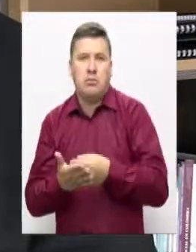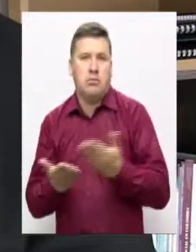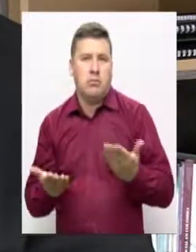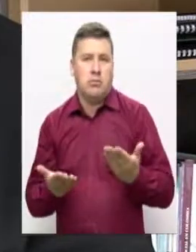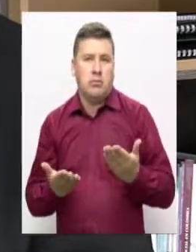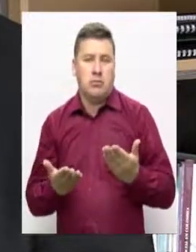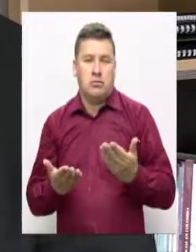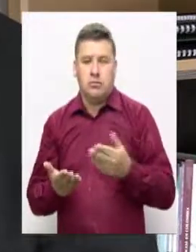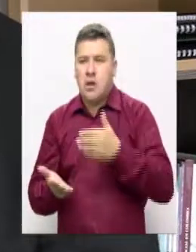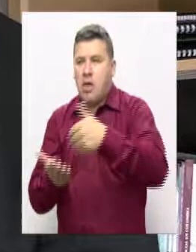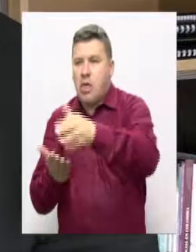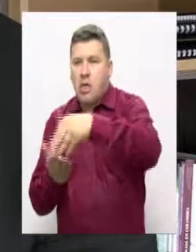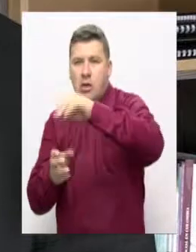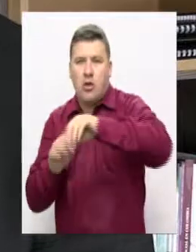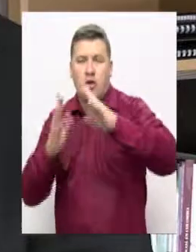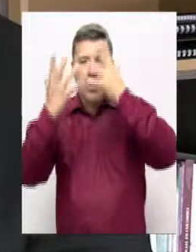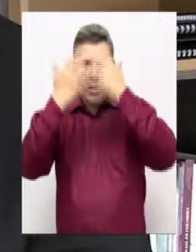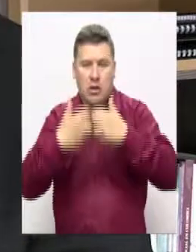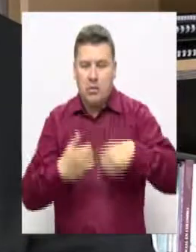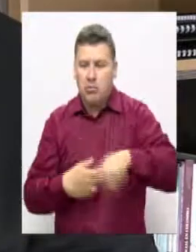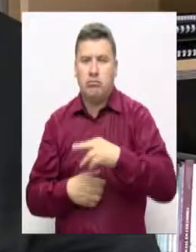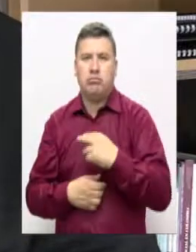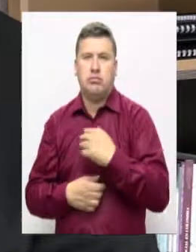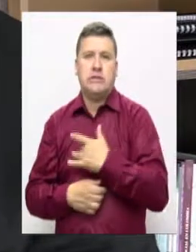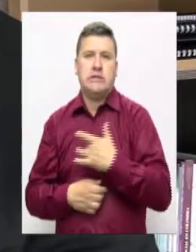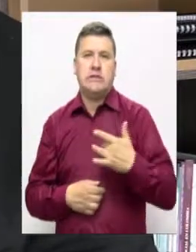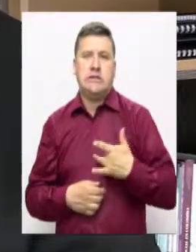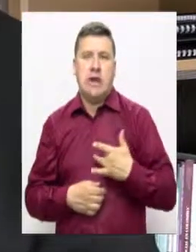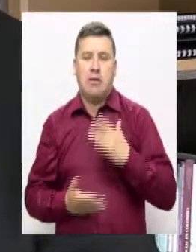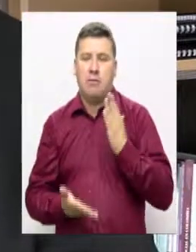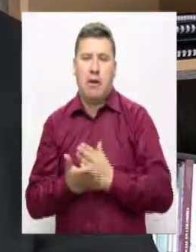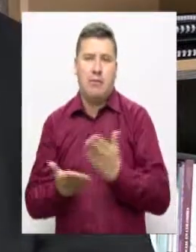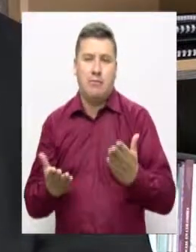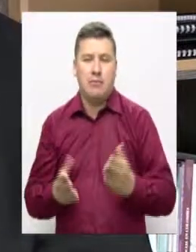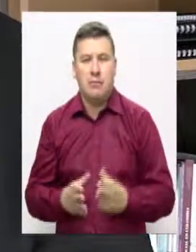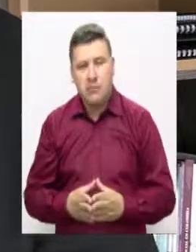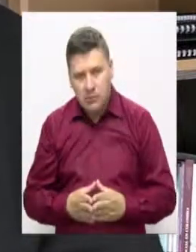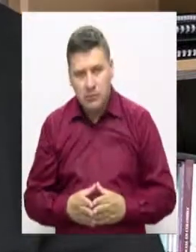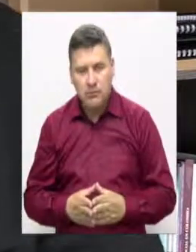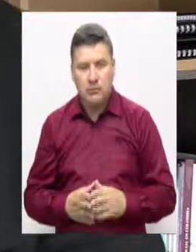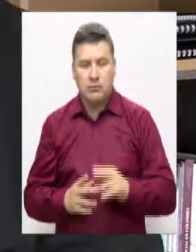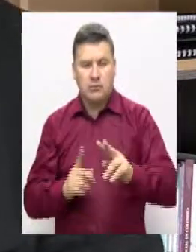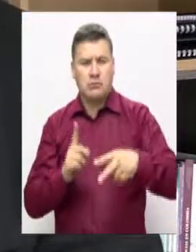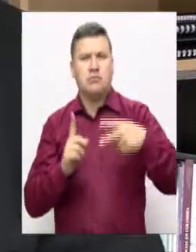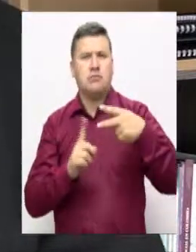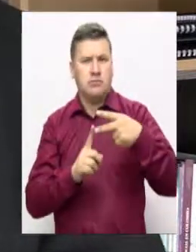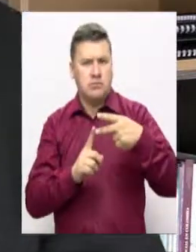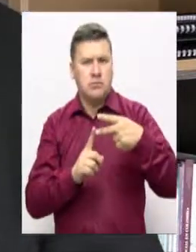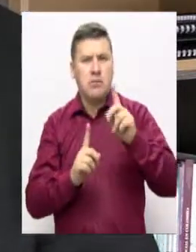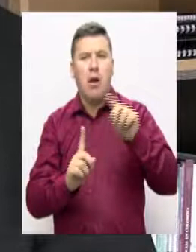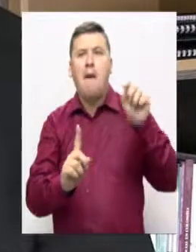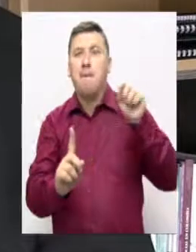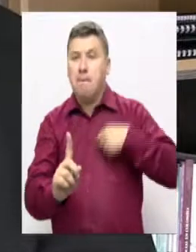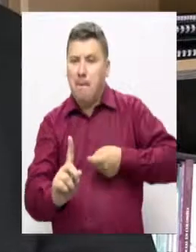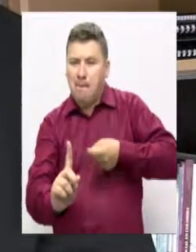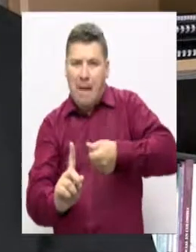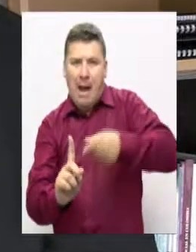sujetos a la estructura de costos de una empresa intervenida de salud con estas características. Y se encontraron hasta